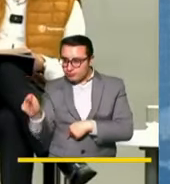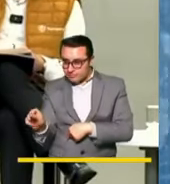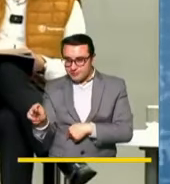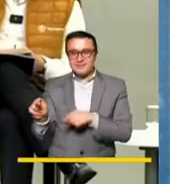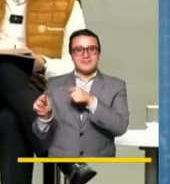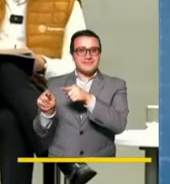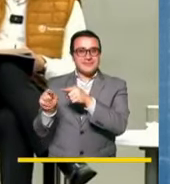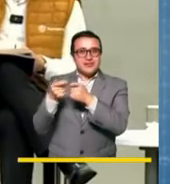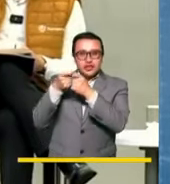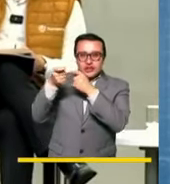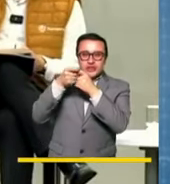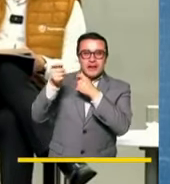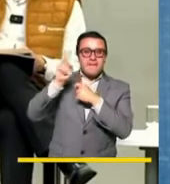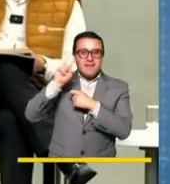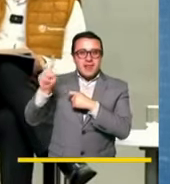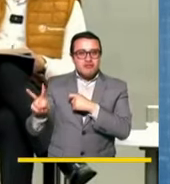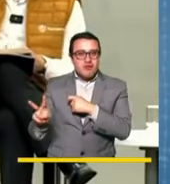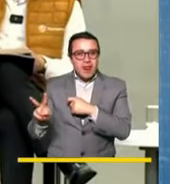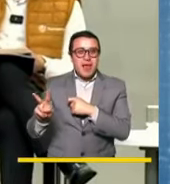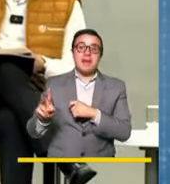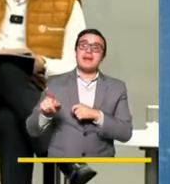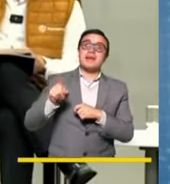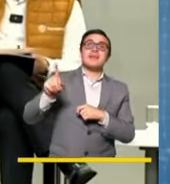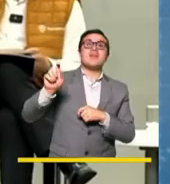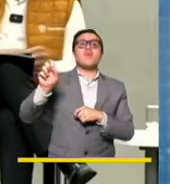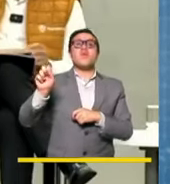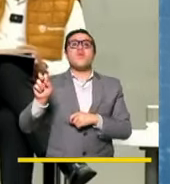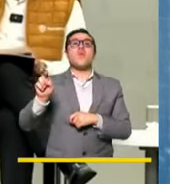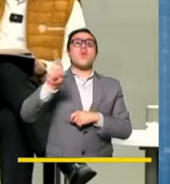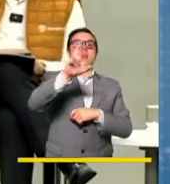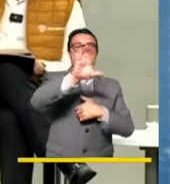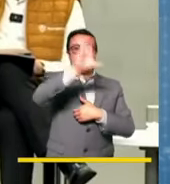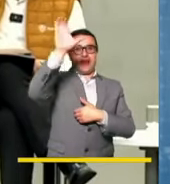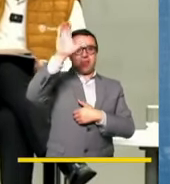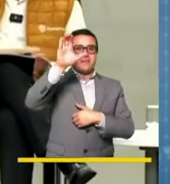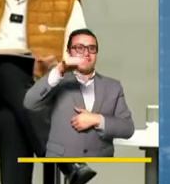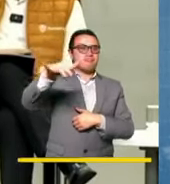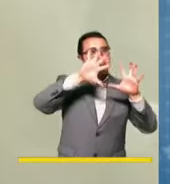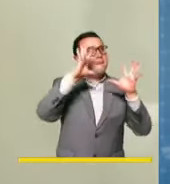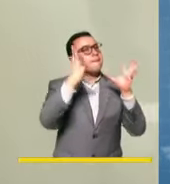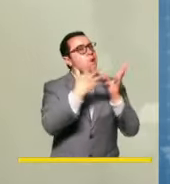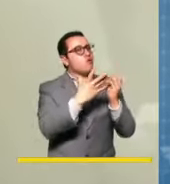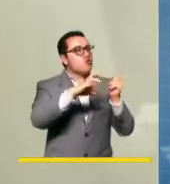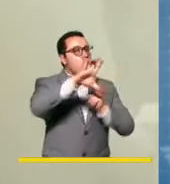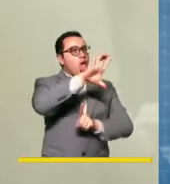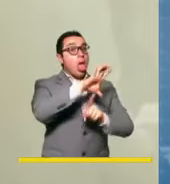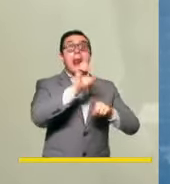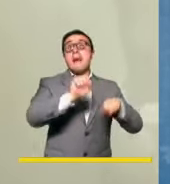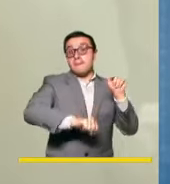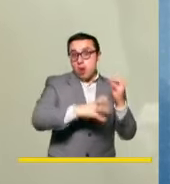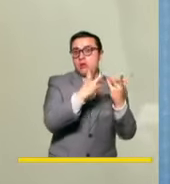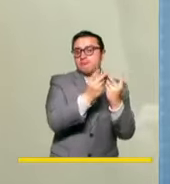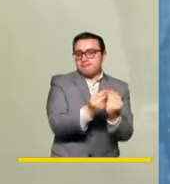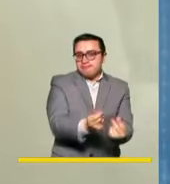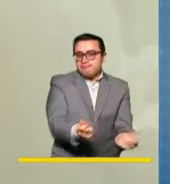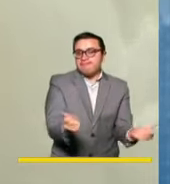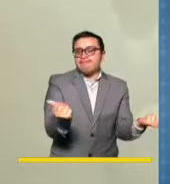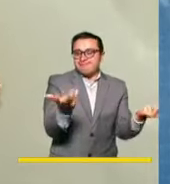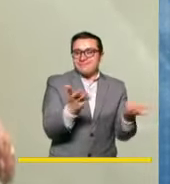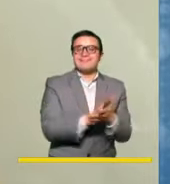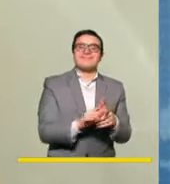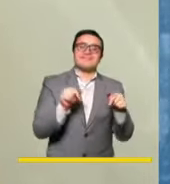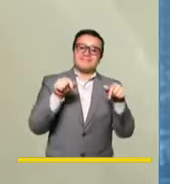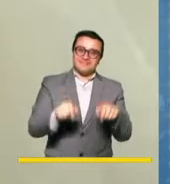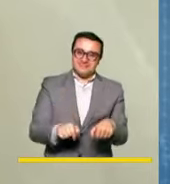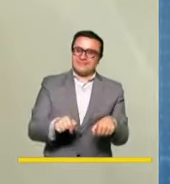que era cuál eh Cuál situación bajar los temas acalorados de bipolaridad en el país pero aquí hemos